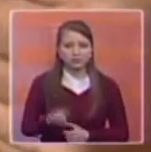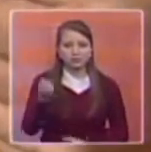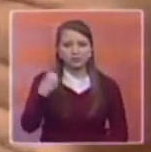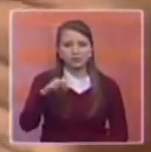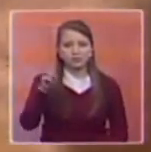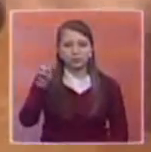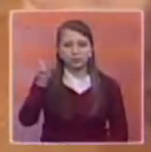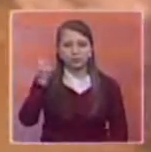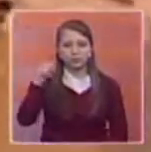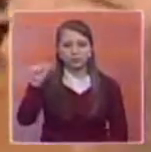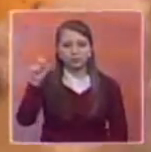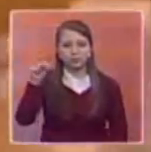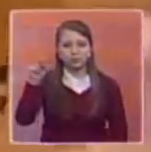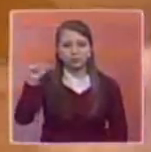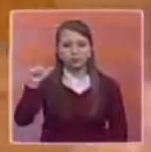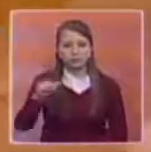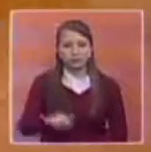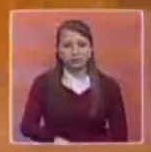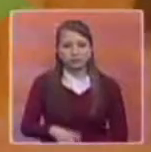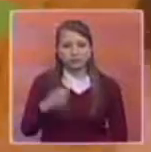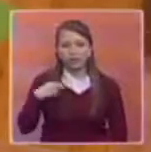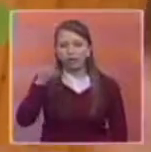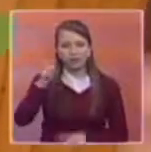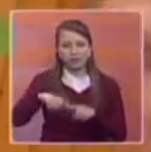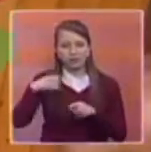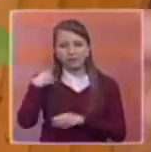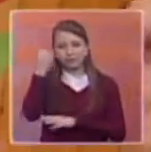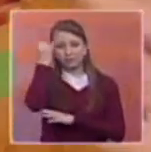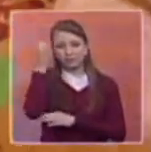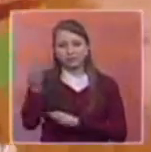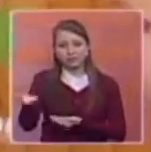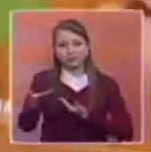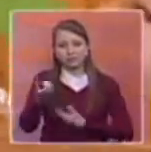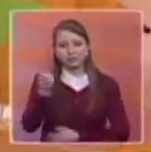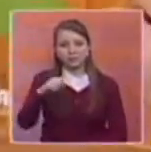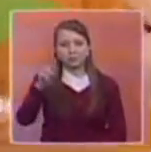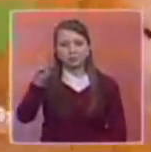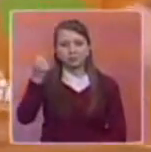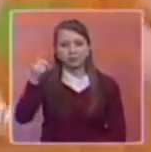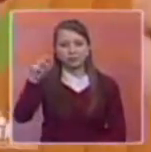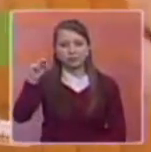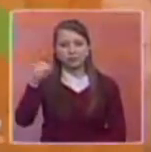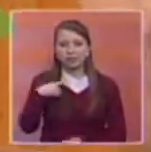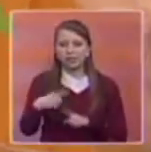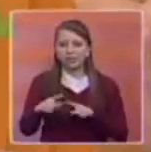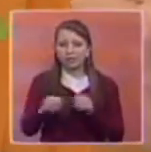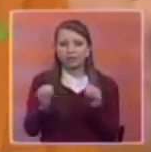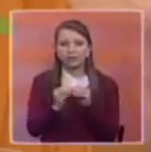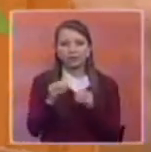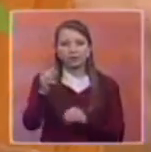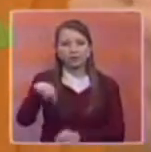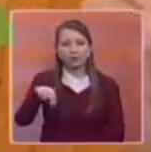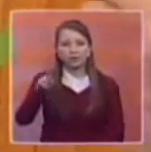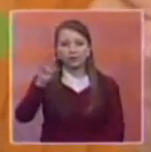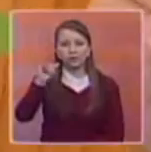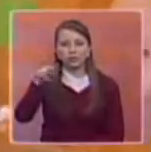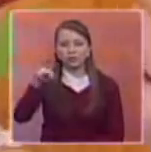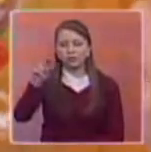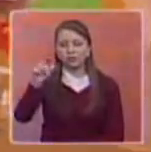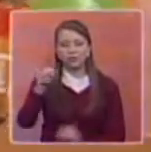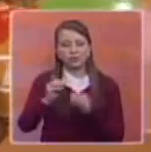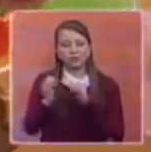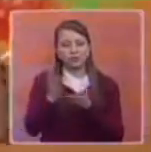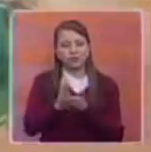Susana, era el nombre, no quiero inventarme, pero Susana me mandó este recetario donde hay muchas recetas con quinoa, donde voy a prepararles muchas recetas para todos